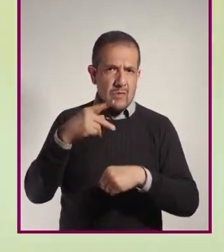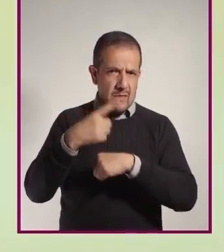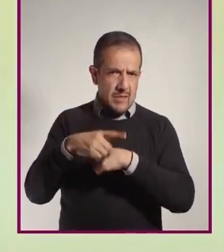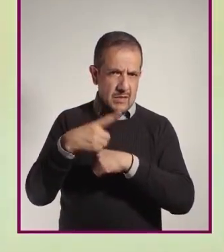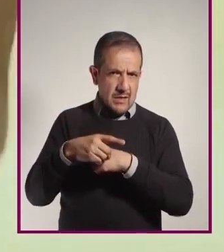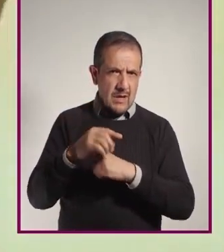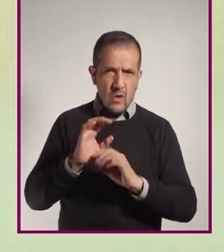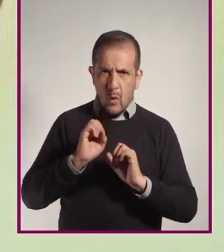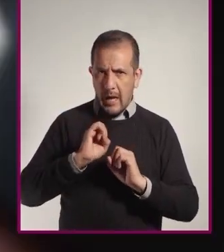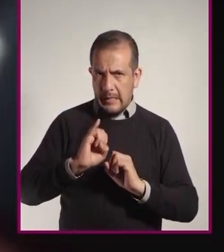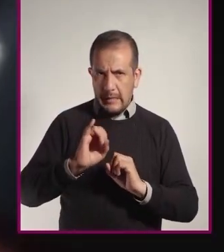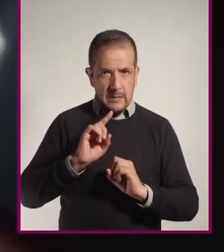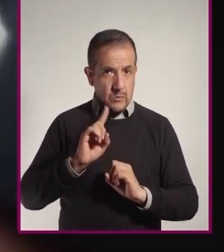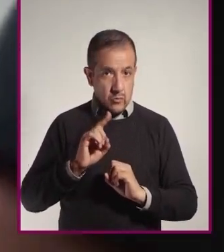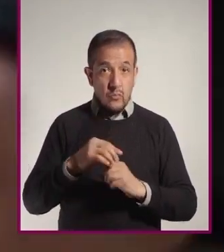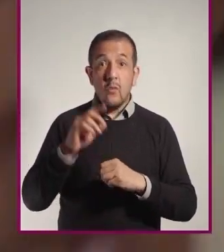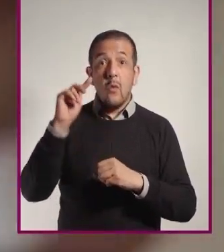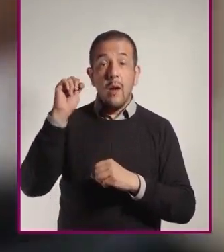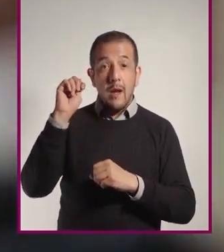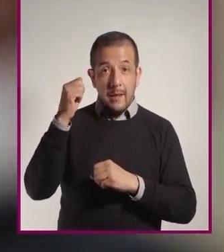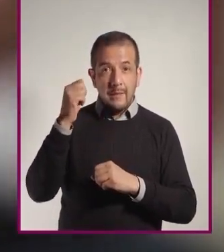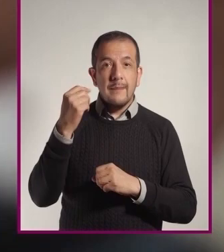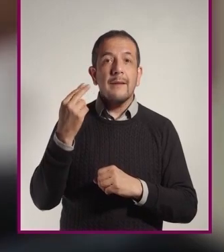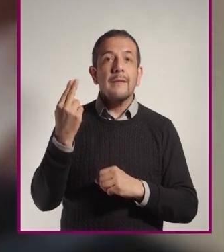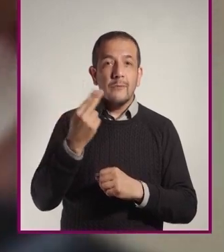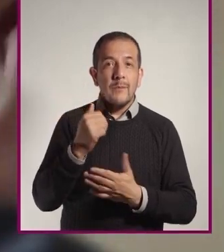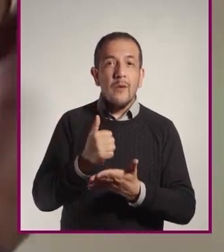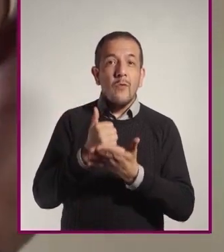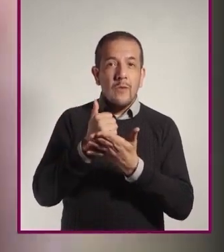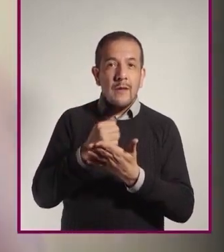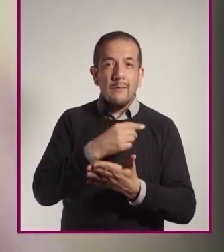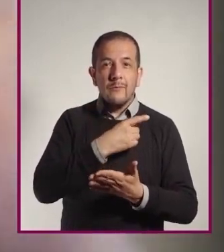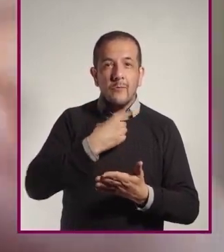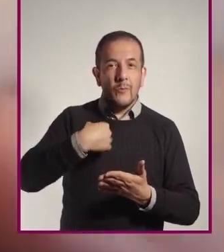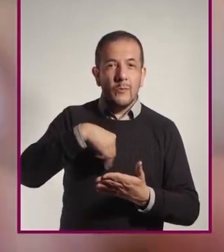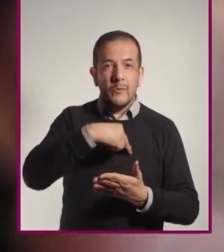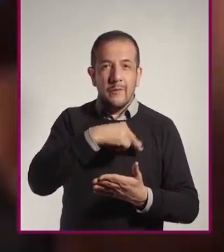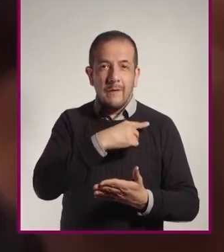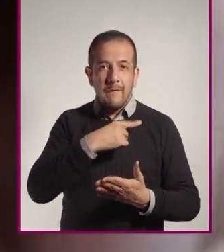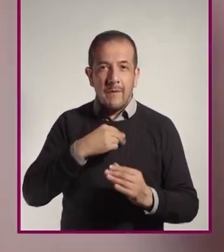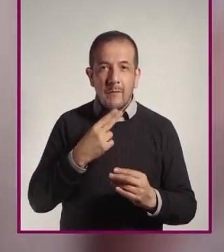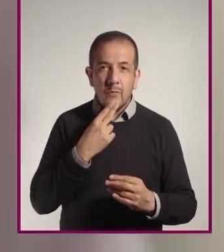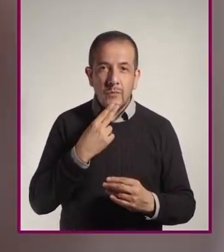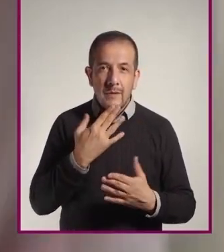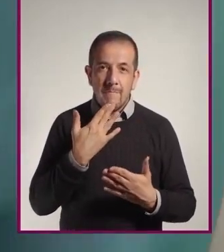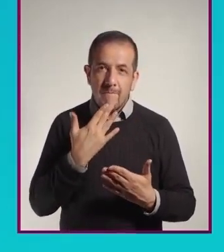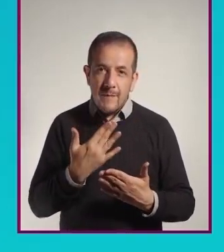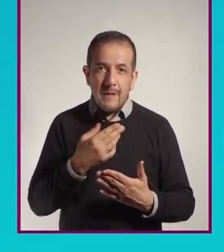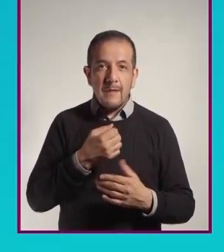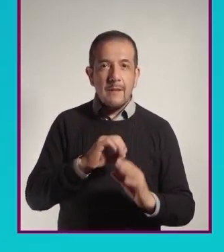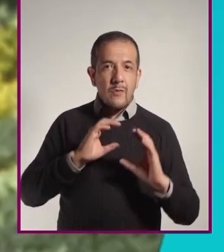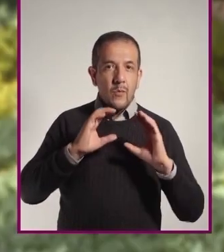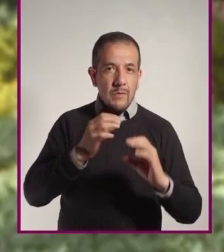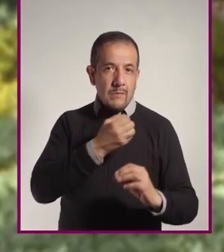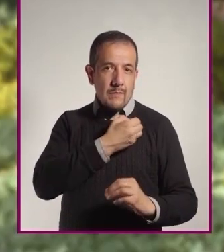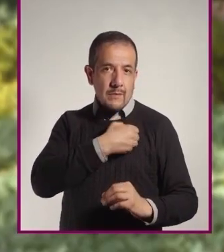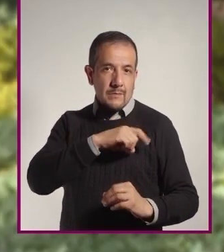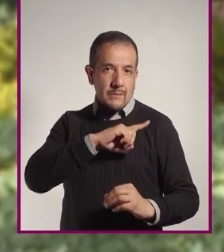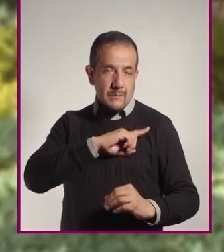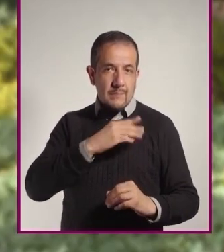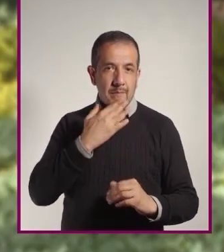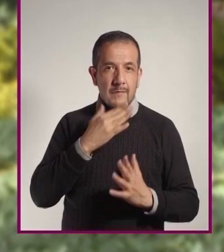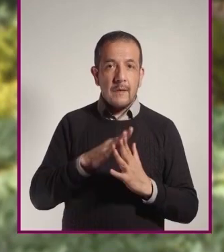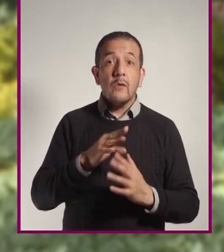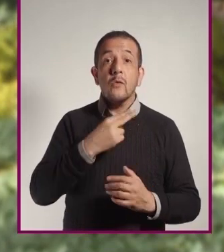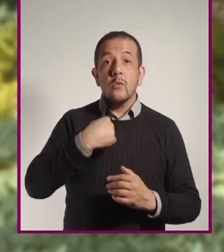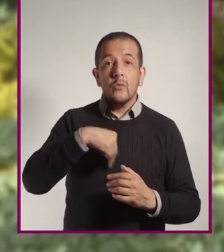misma. Por eso es fundamental que aprendamos a utilizarla sin poner en riesgo nuestra salud. Llamamos